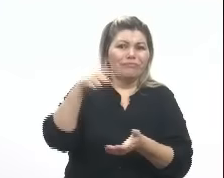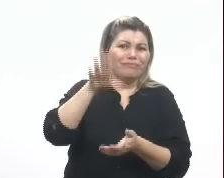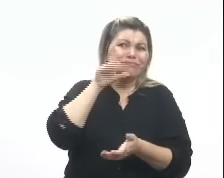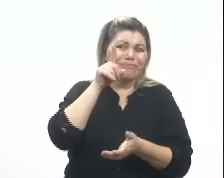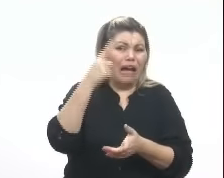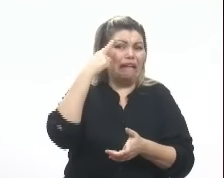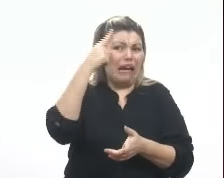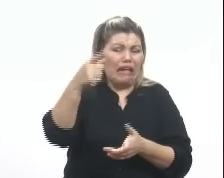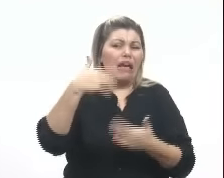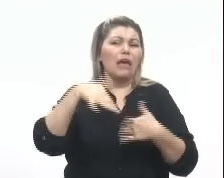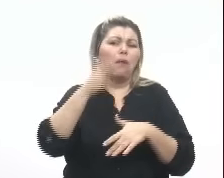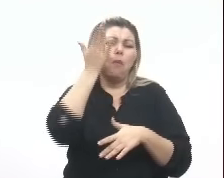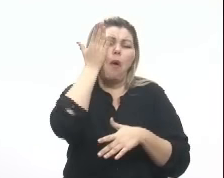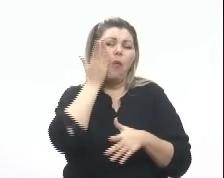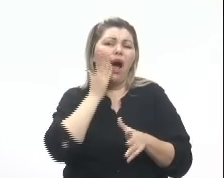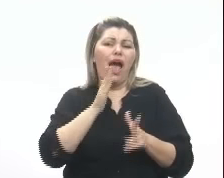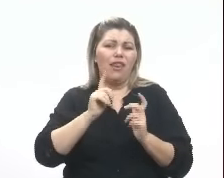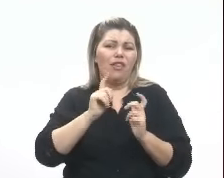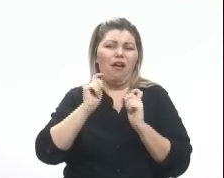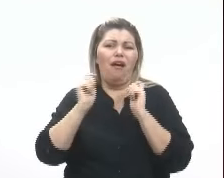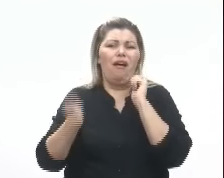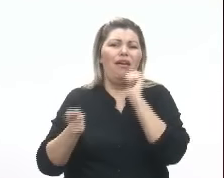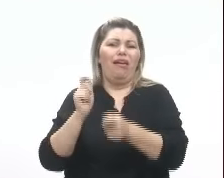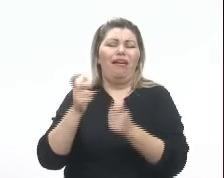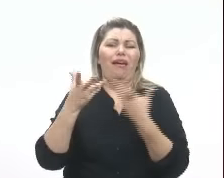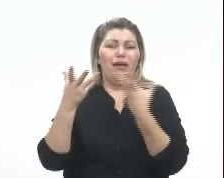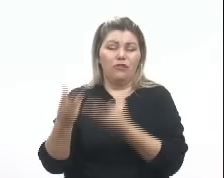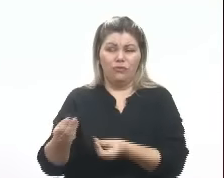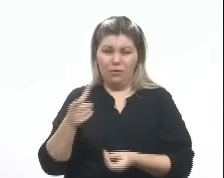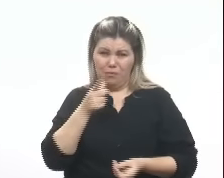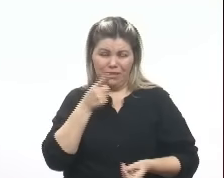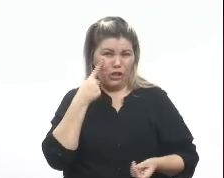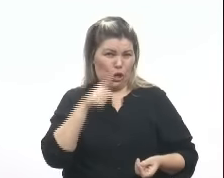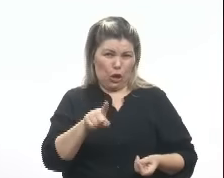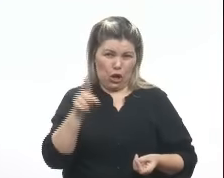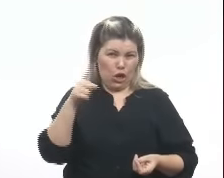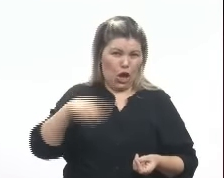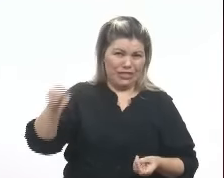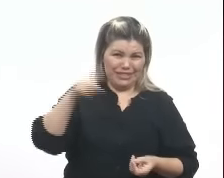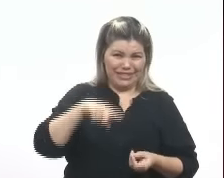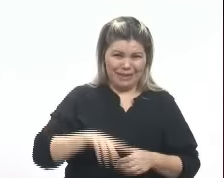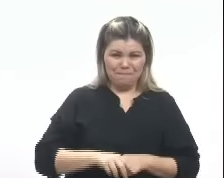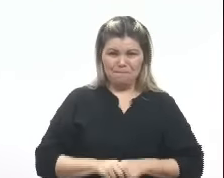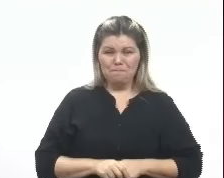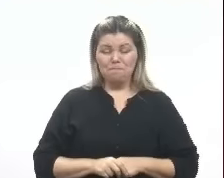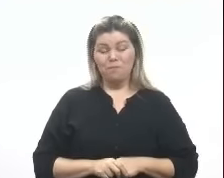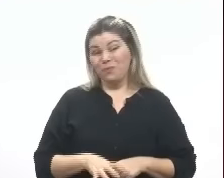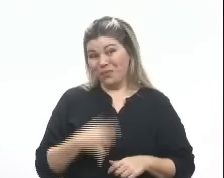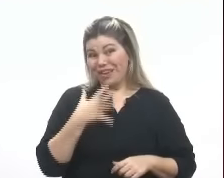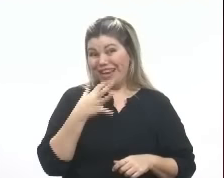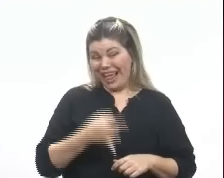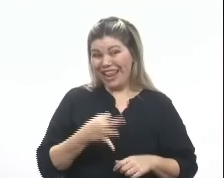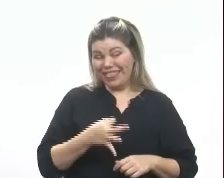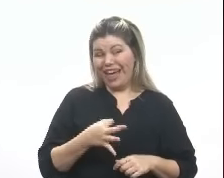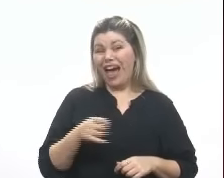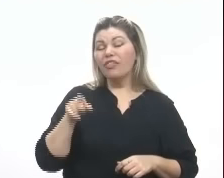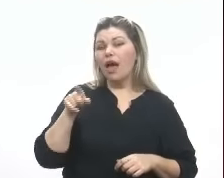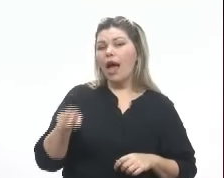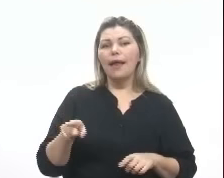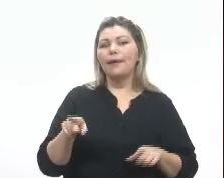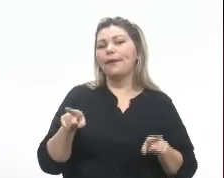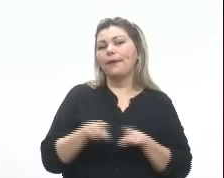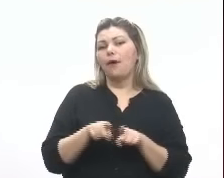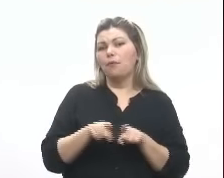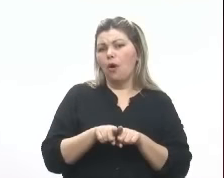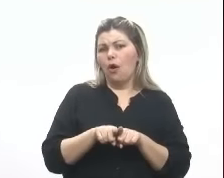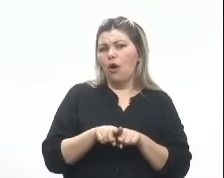generosamente. ¿Verdad? No les conoce. Cuando en realidad se está apretando a un